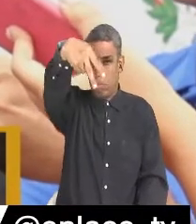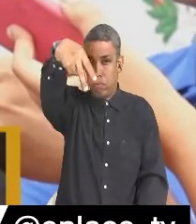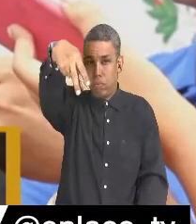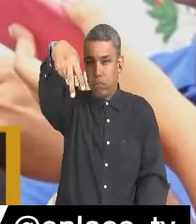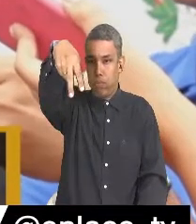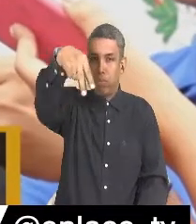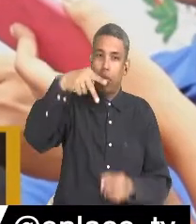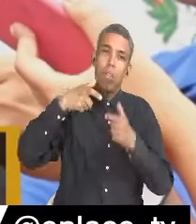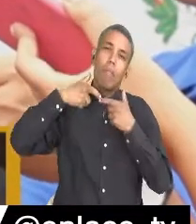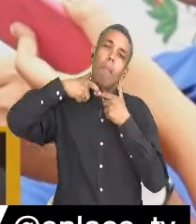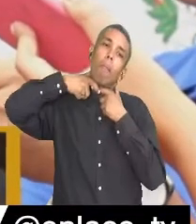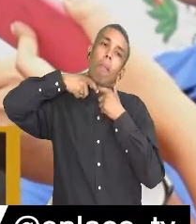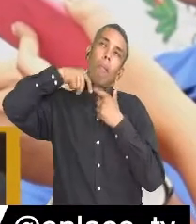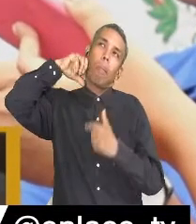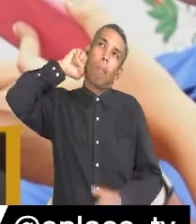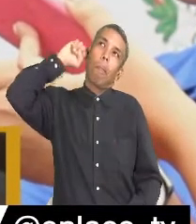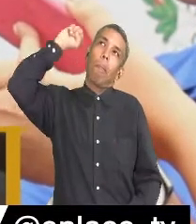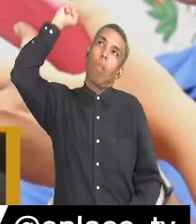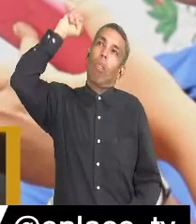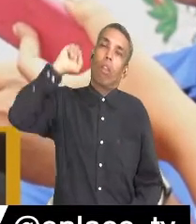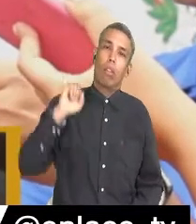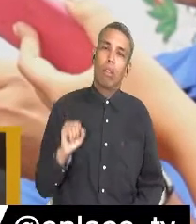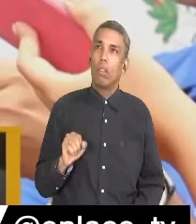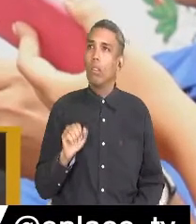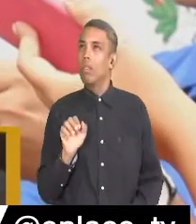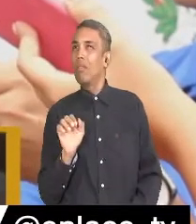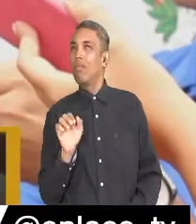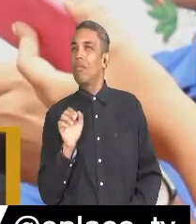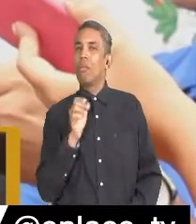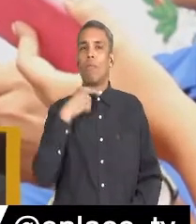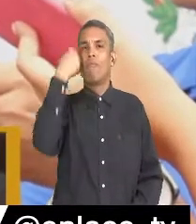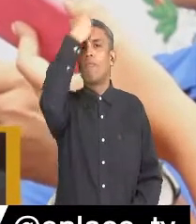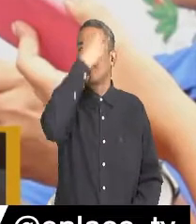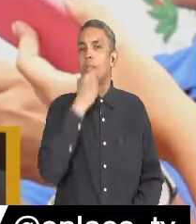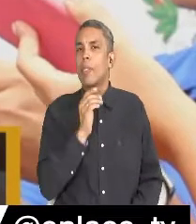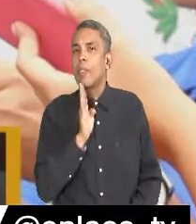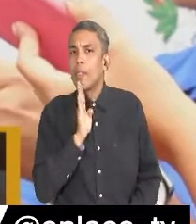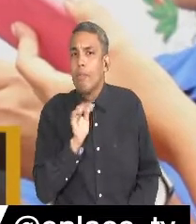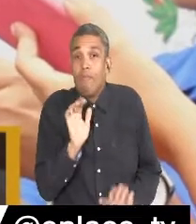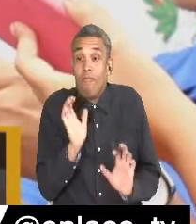persona. Al momento no se tiene conocimiento de quién es la persona, nadie, no hay